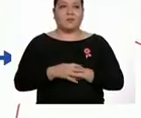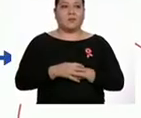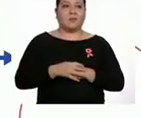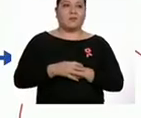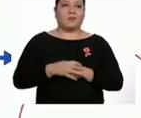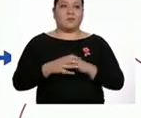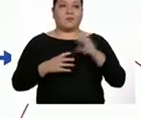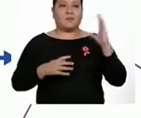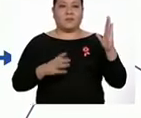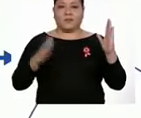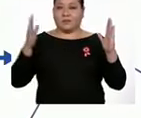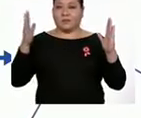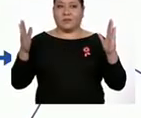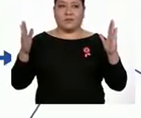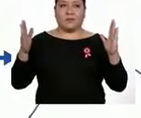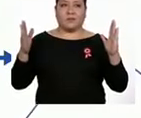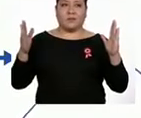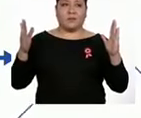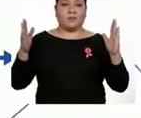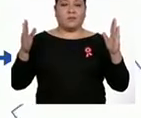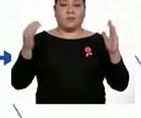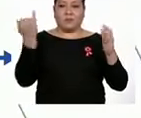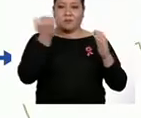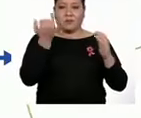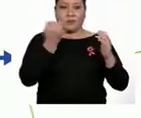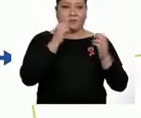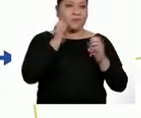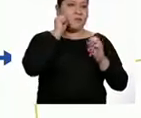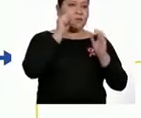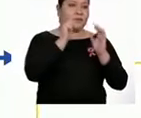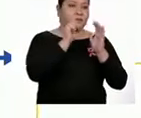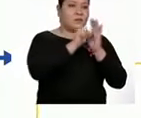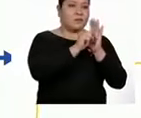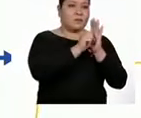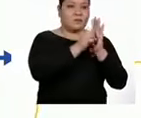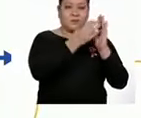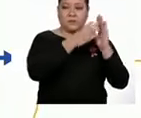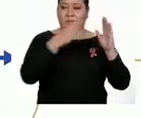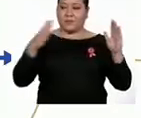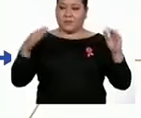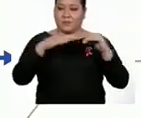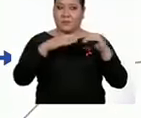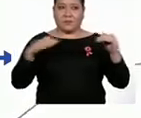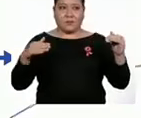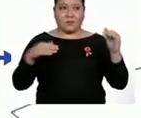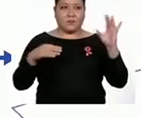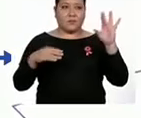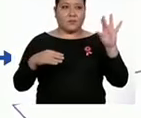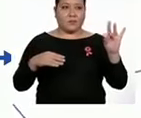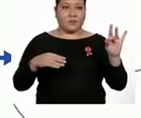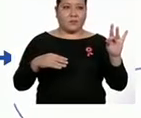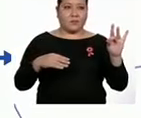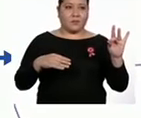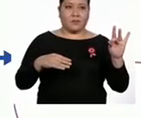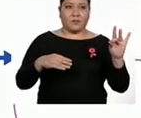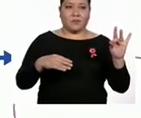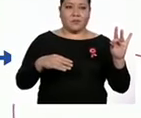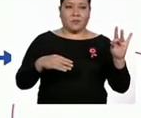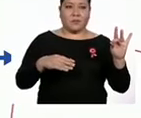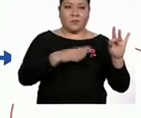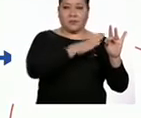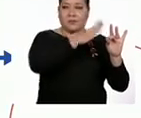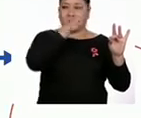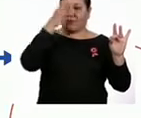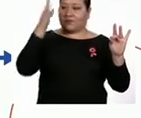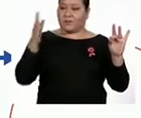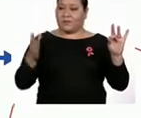los intervalos los representamos gráficamente en la recta numérica, teniendo como extremos las